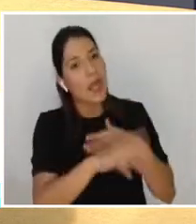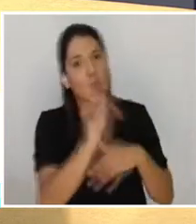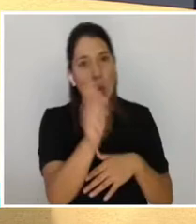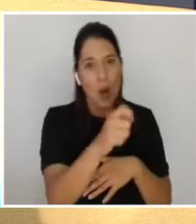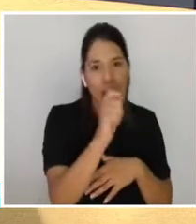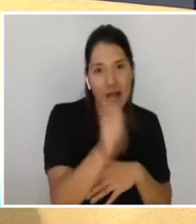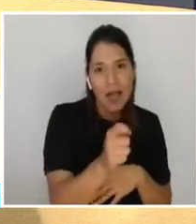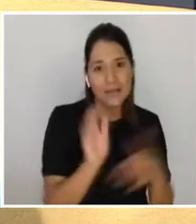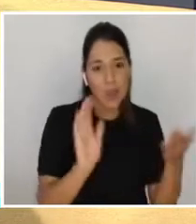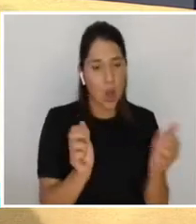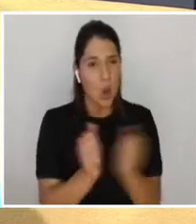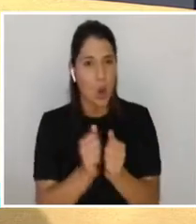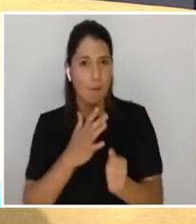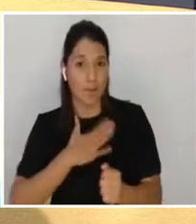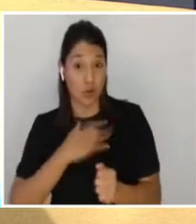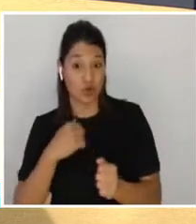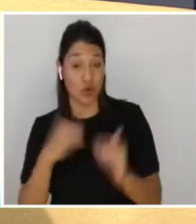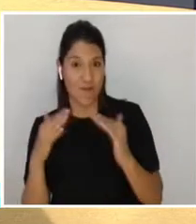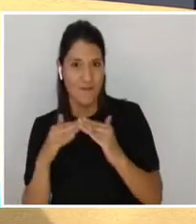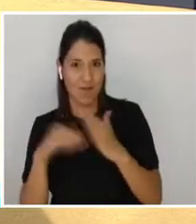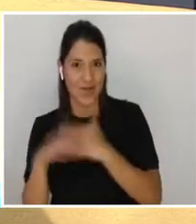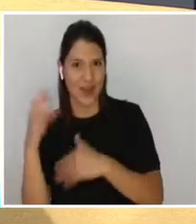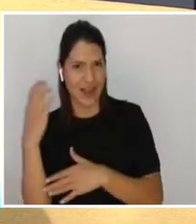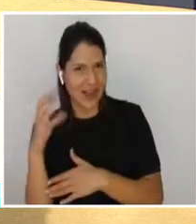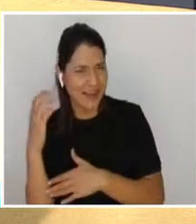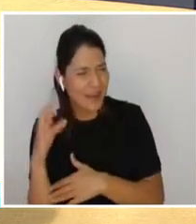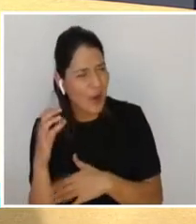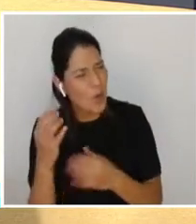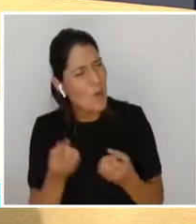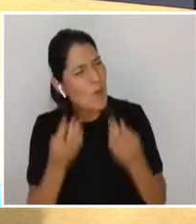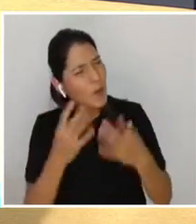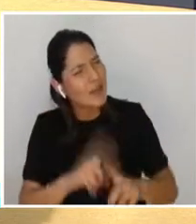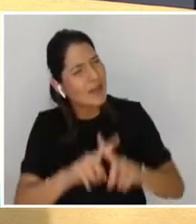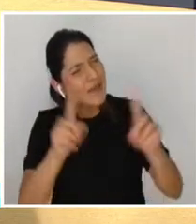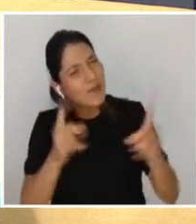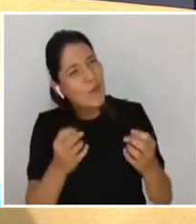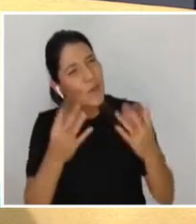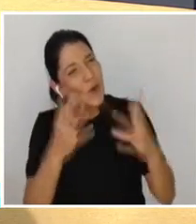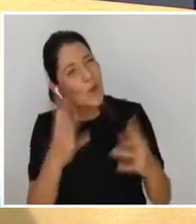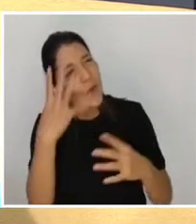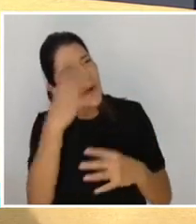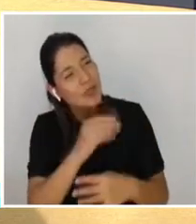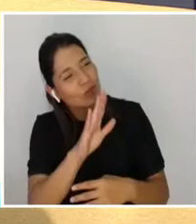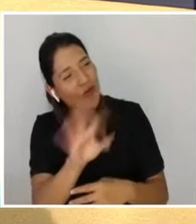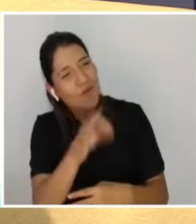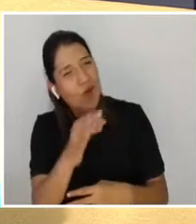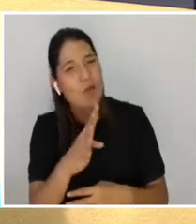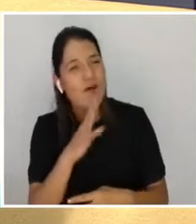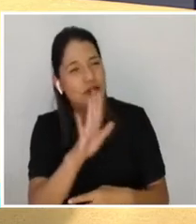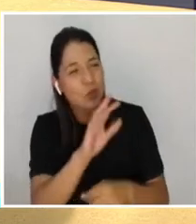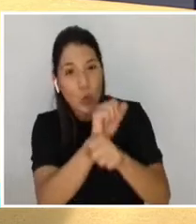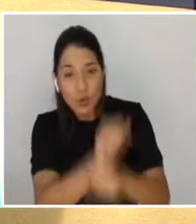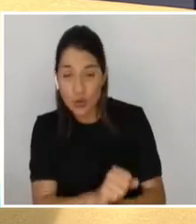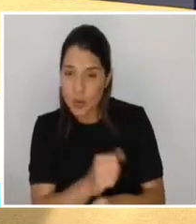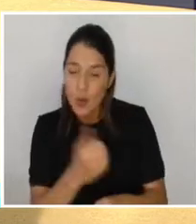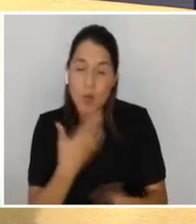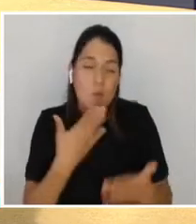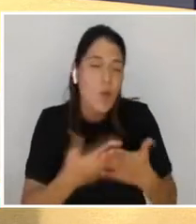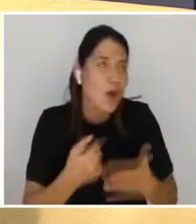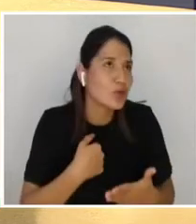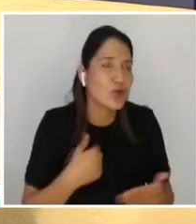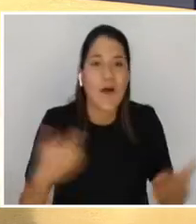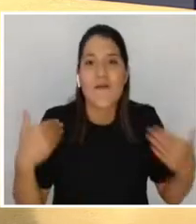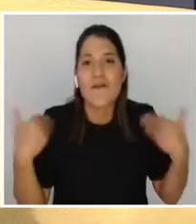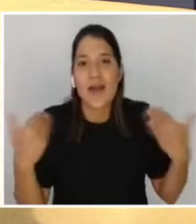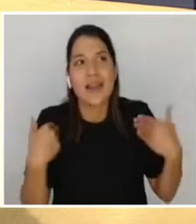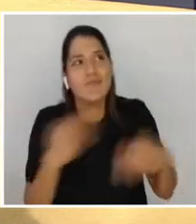soy de Cartago, entonces qué diferente, qué lindo cómo hablan, sus costumbres y todo. Bueno, yo feliz de, para mí eso